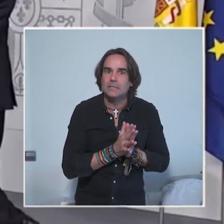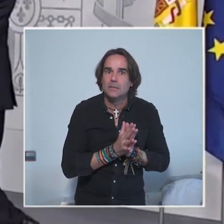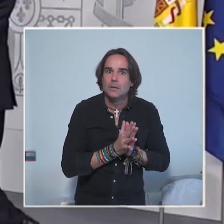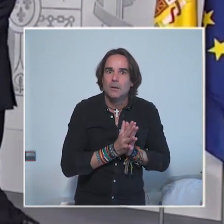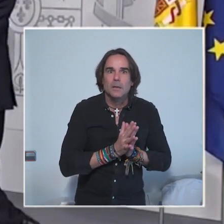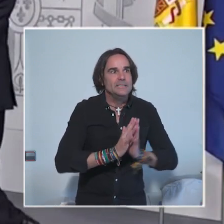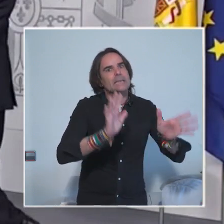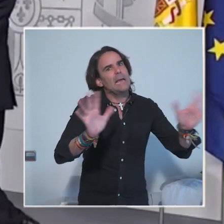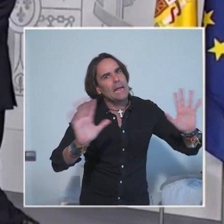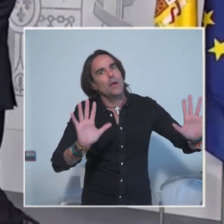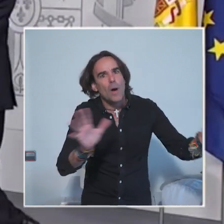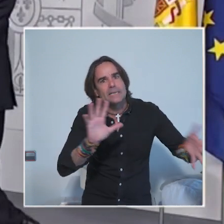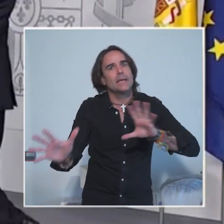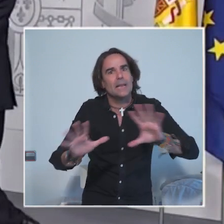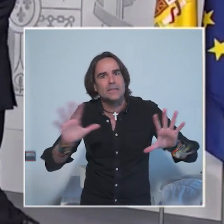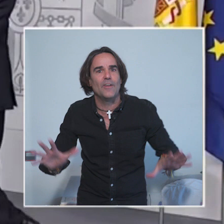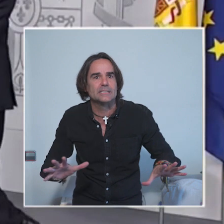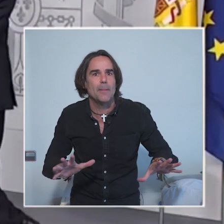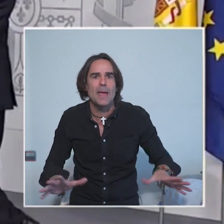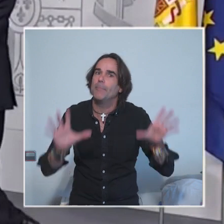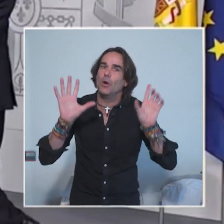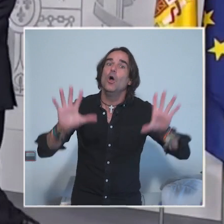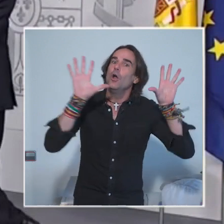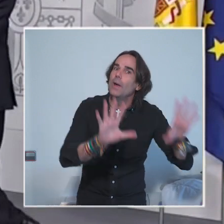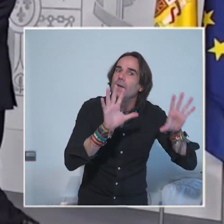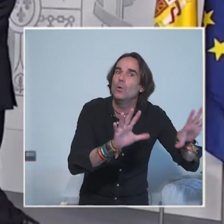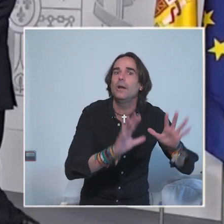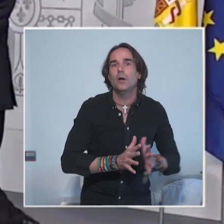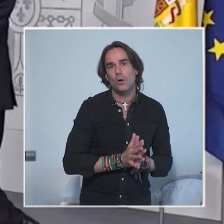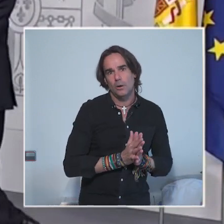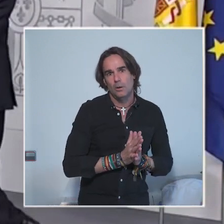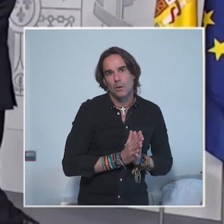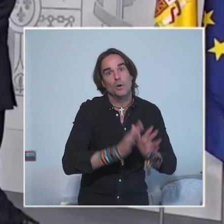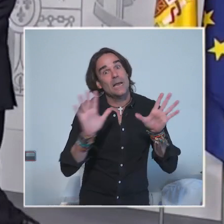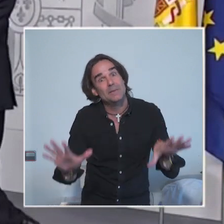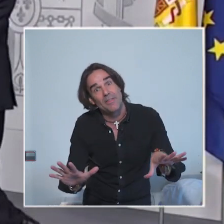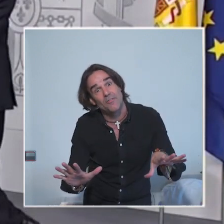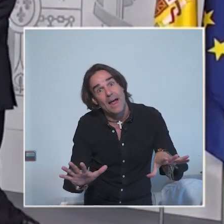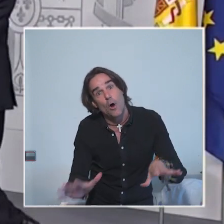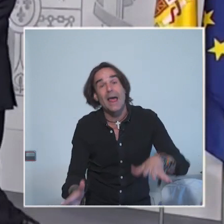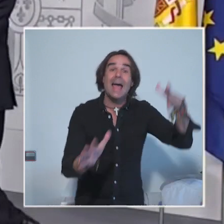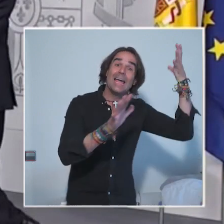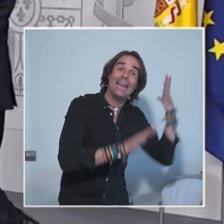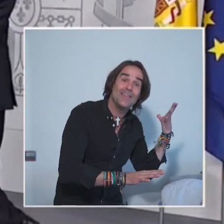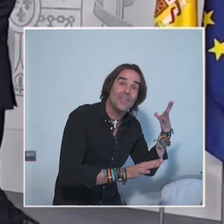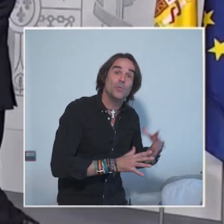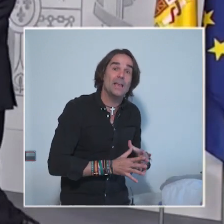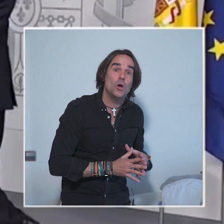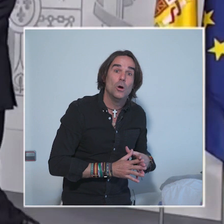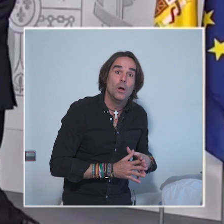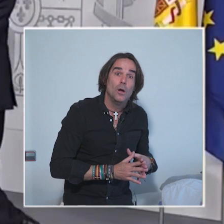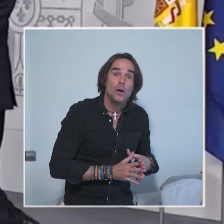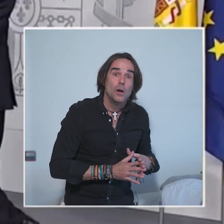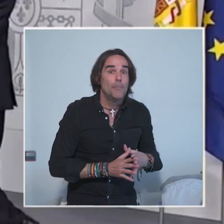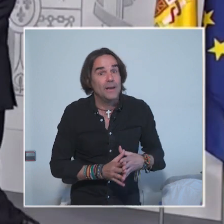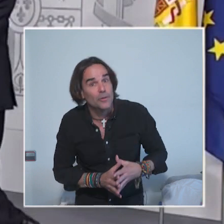periodistas. Ya sé que igual es que las cifras cambian, pero no hay ningún rigor. No es la misma cifra ahora que la de hace un